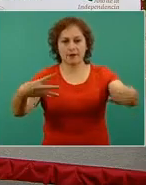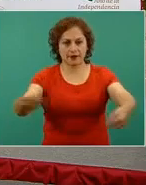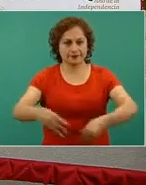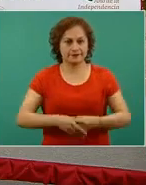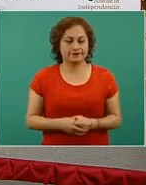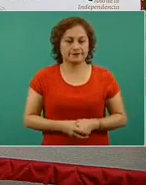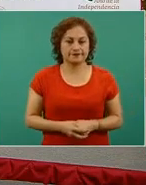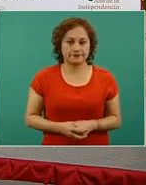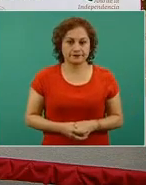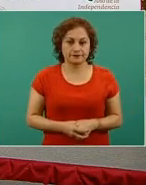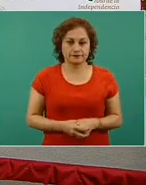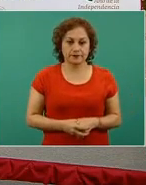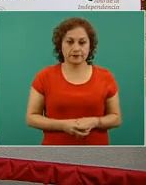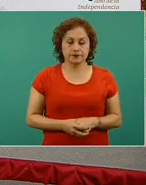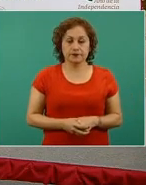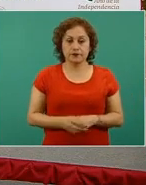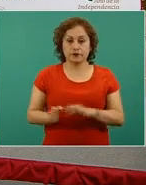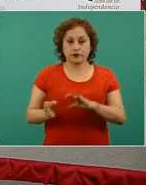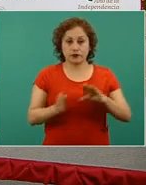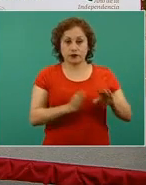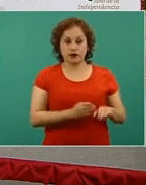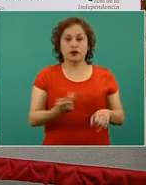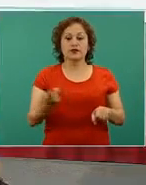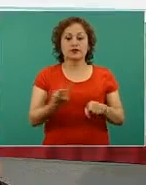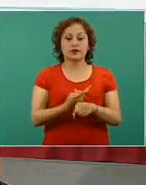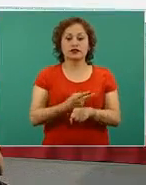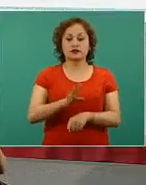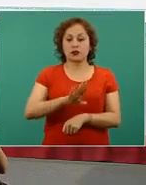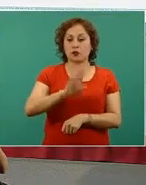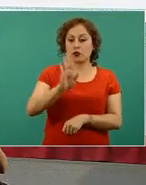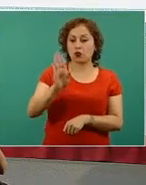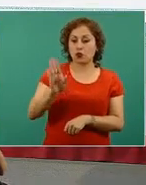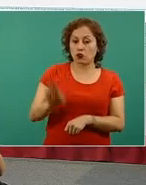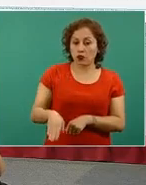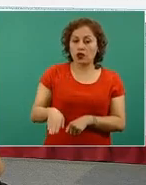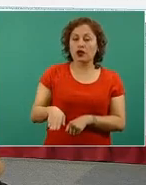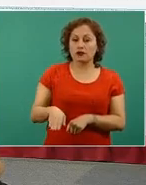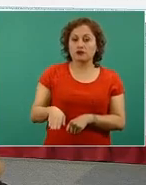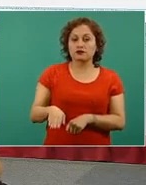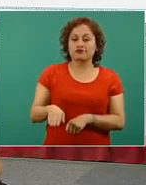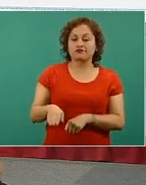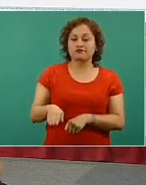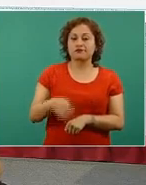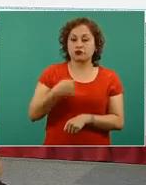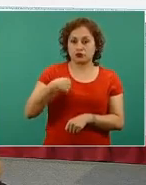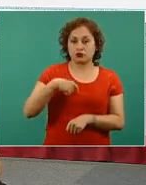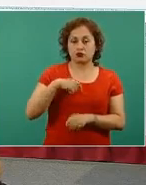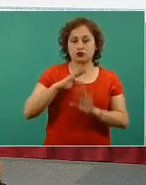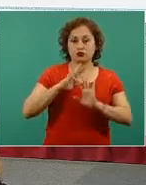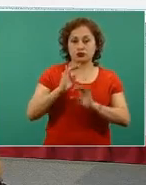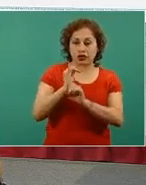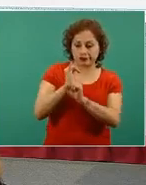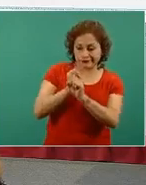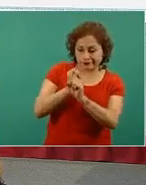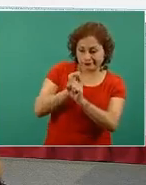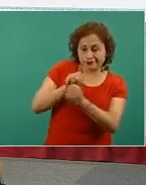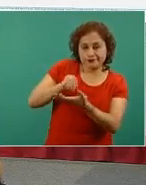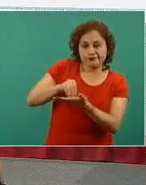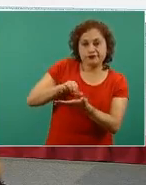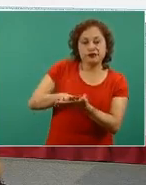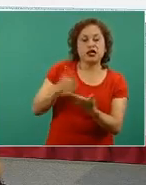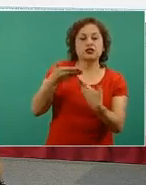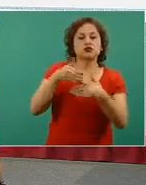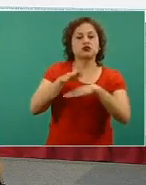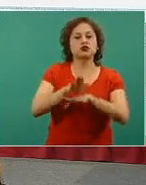La parte de las defunciones, hemos revisado, ¿no?, los indicadores también correspondientes a la